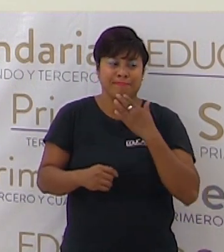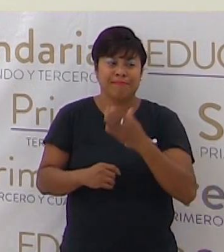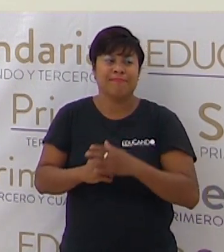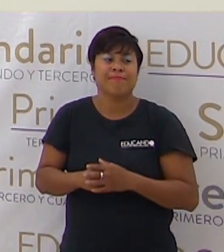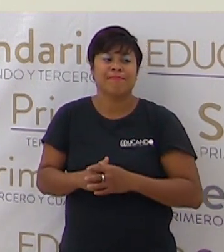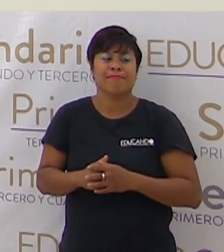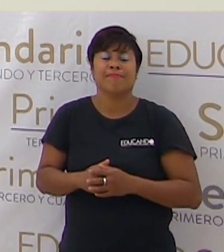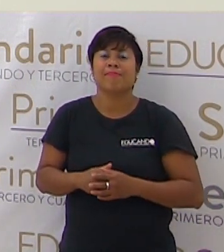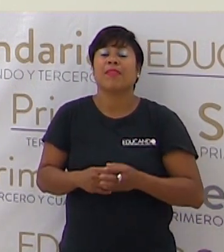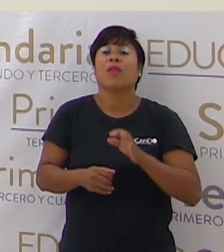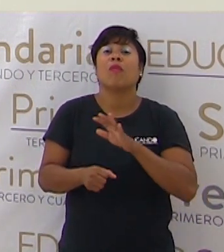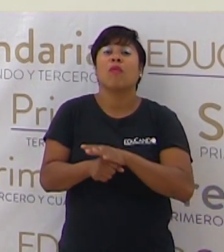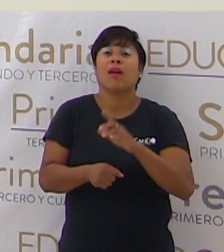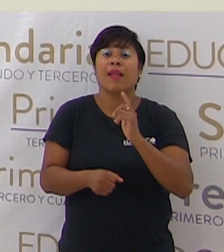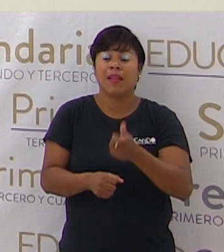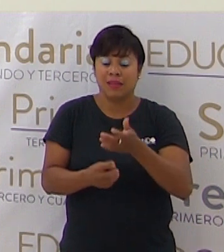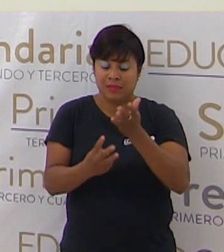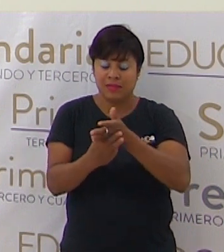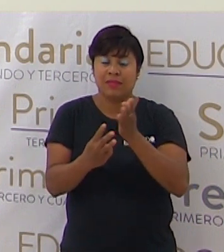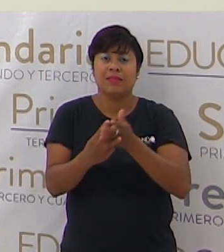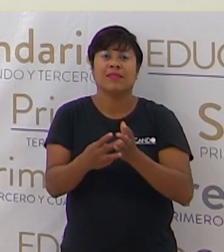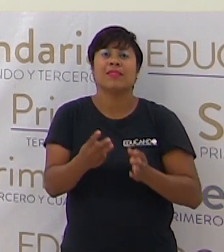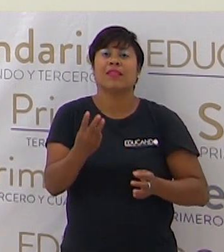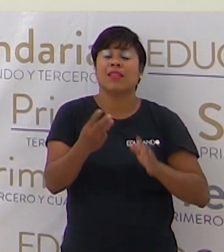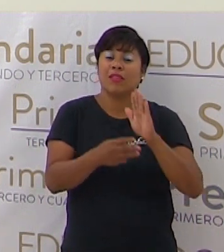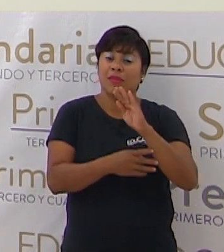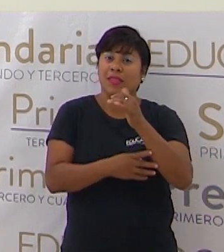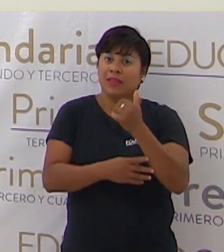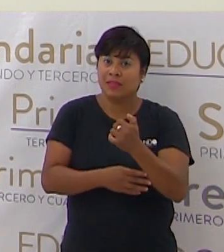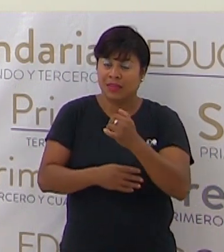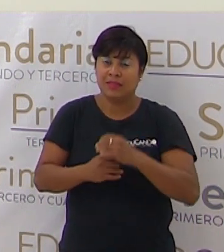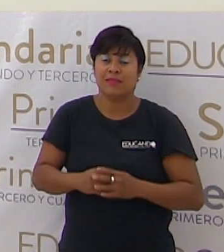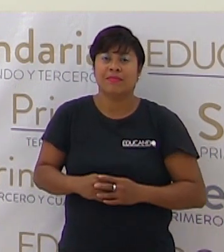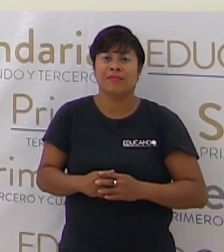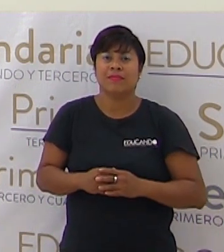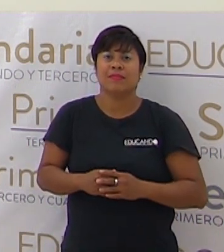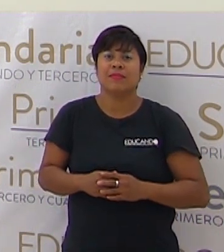bien. ¿Cuál sería la tercera parte de 96?